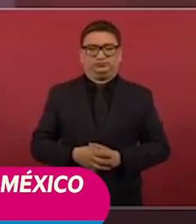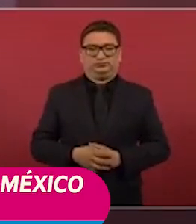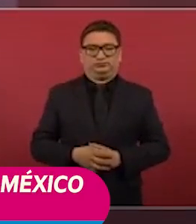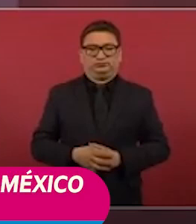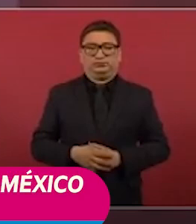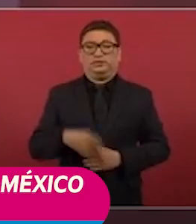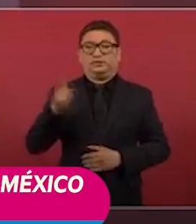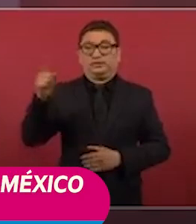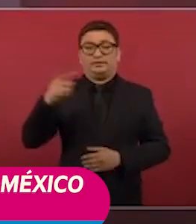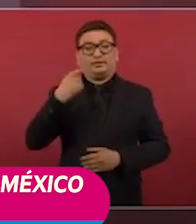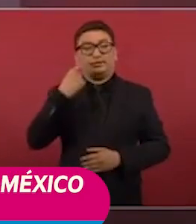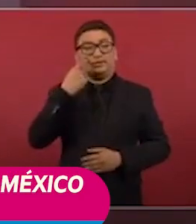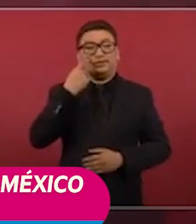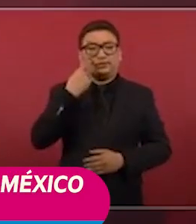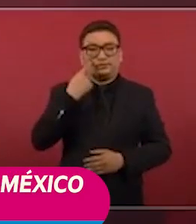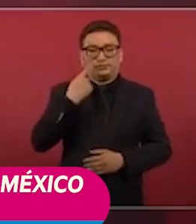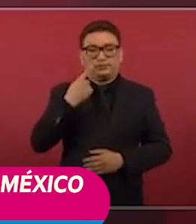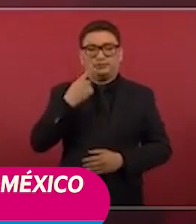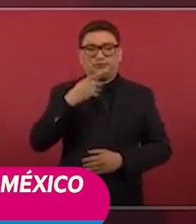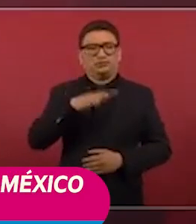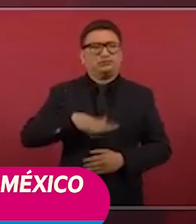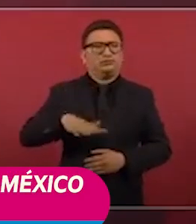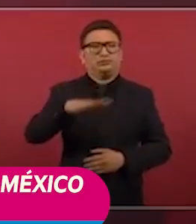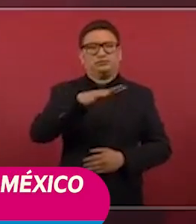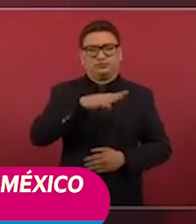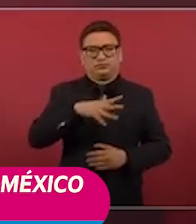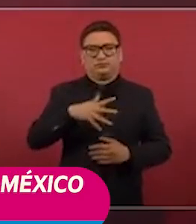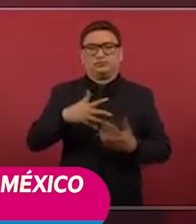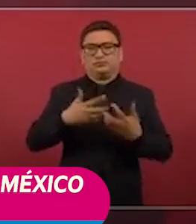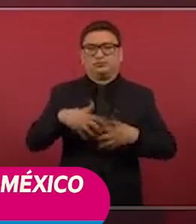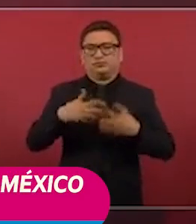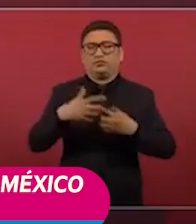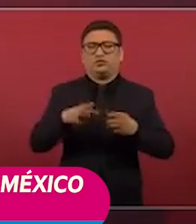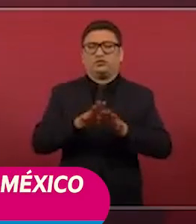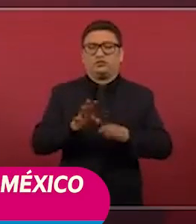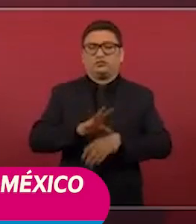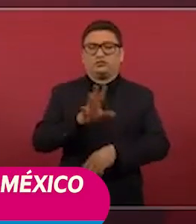que vea lo de la planta de energía solar,